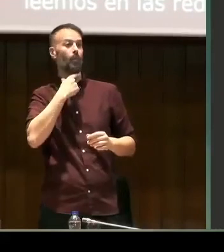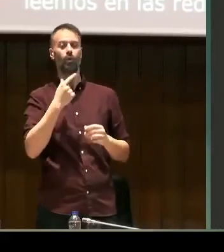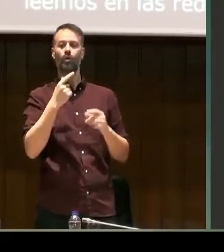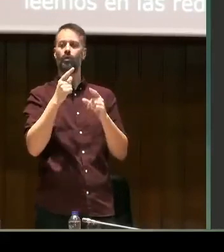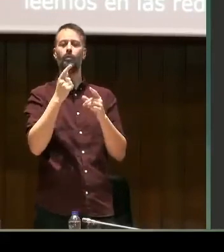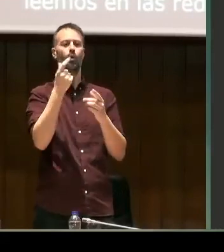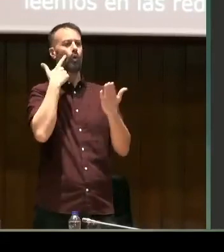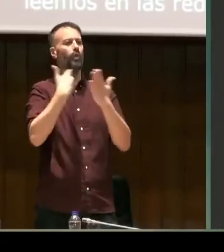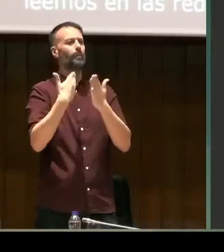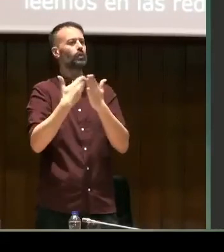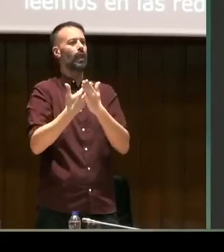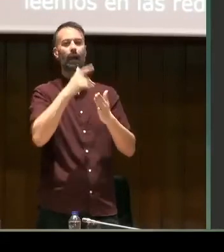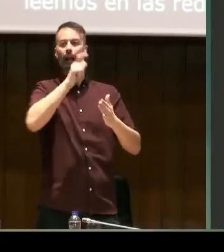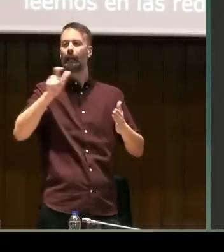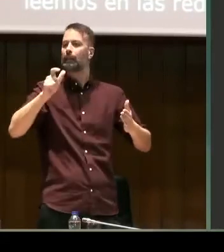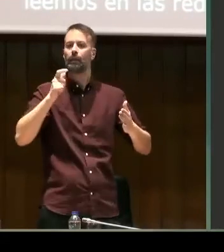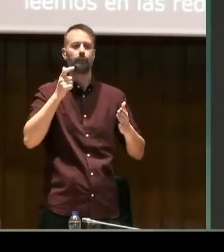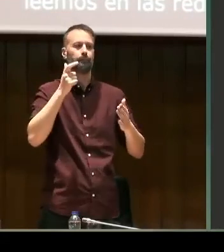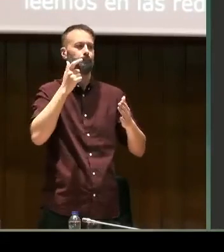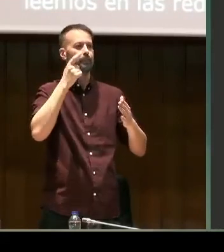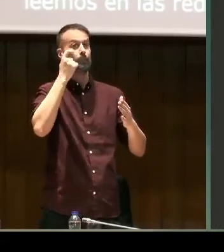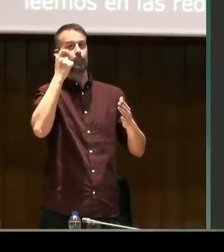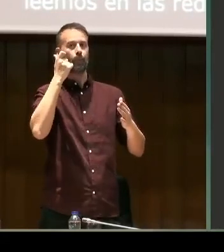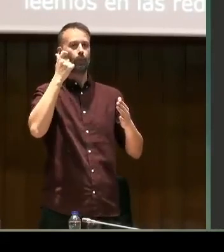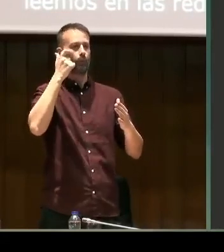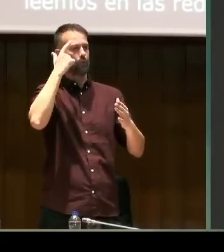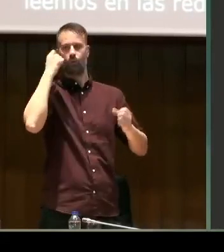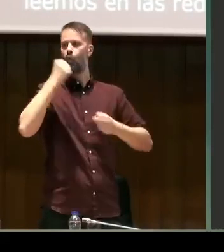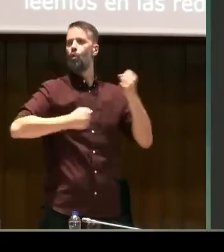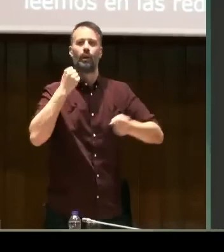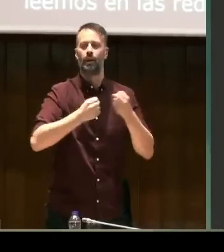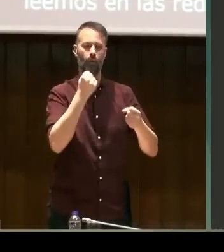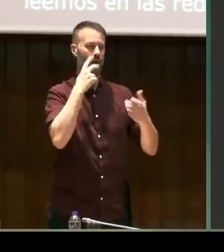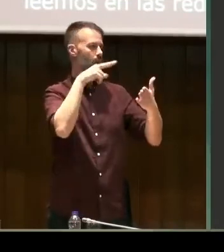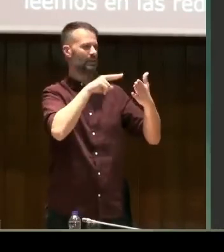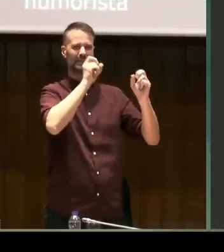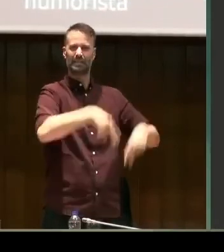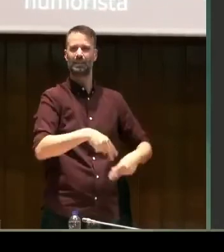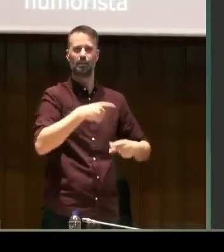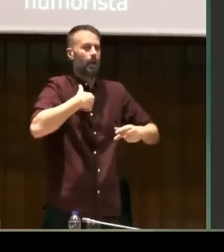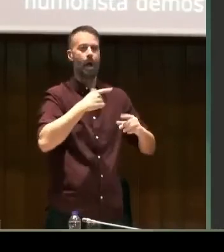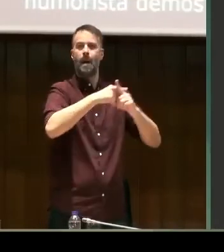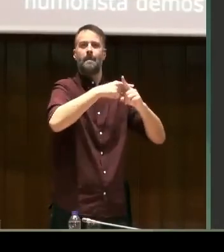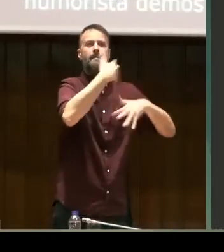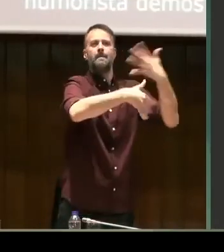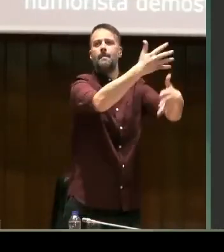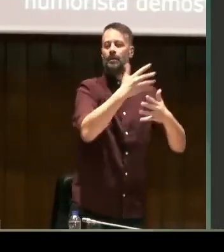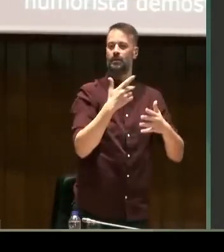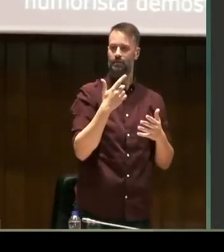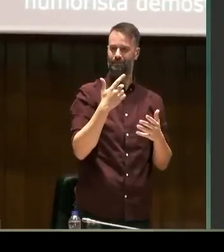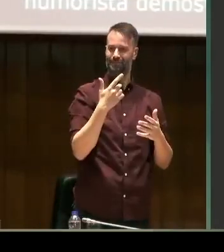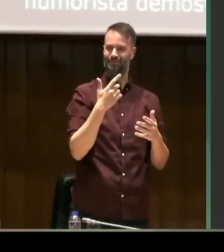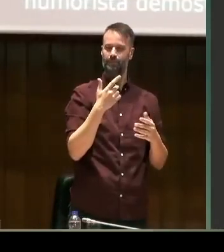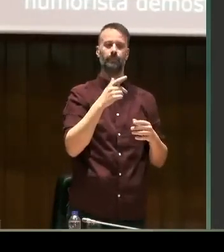información falsa. Este humorista demostró a través de este pequeño experimento las prisas que